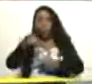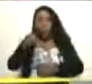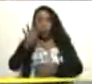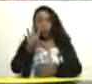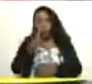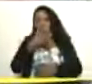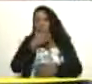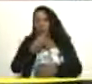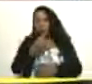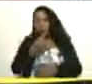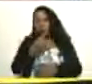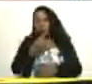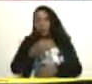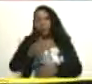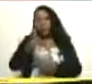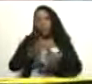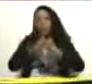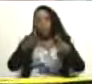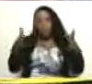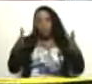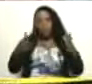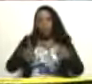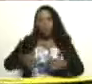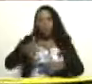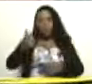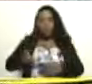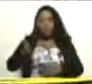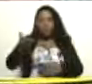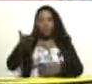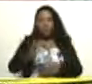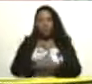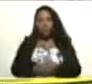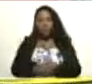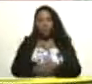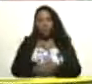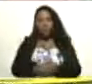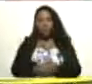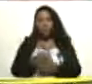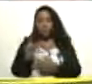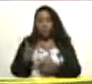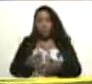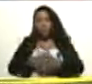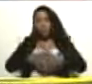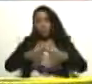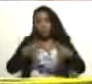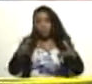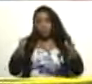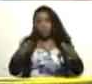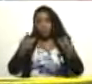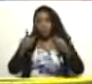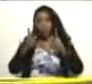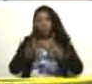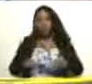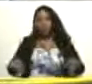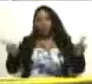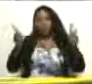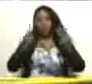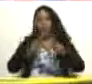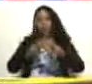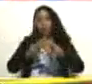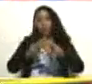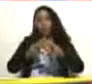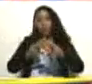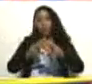diciembre, más grandes y más valerosos. Y con esa grandeza y con ese valor que nos ha